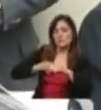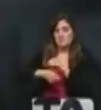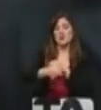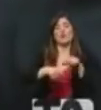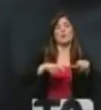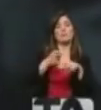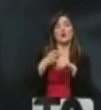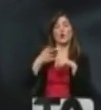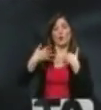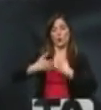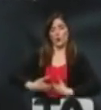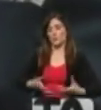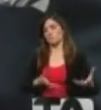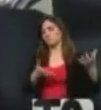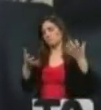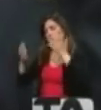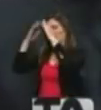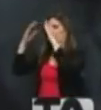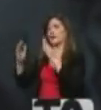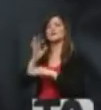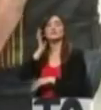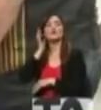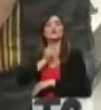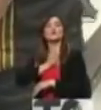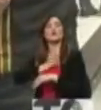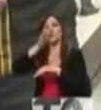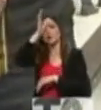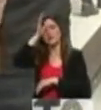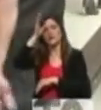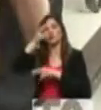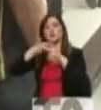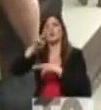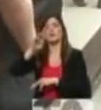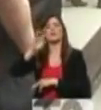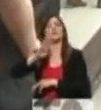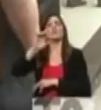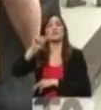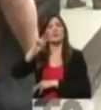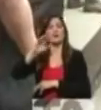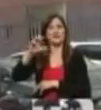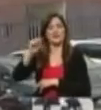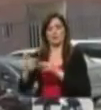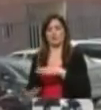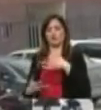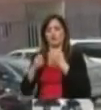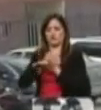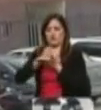lugar, pero sus restos los trasladaron a la casa de Blanca F. y ahí los incineraron y pulverizaron. Según el juez, no